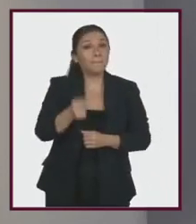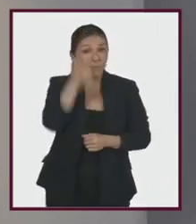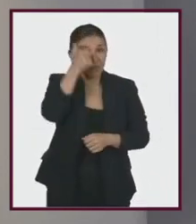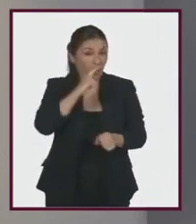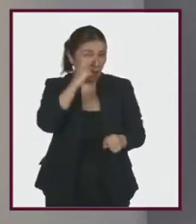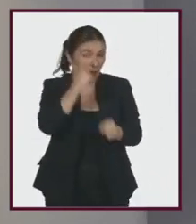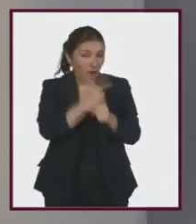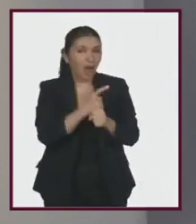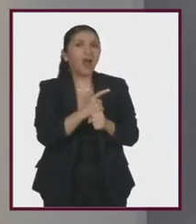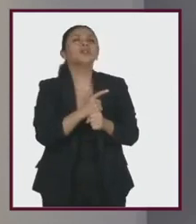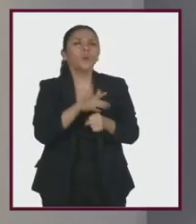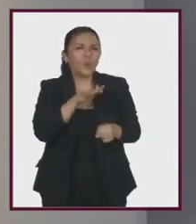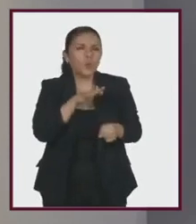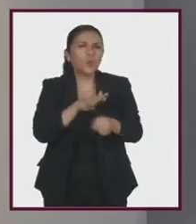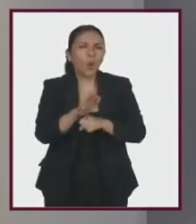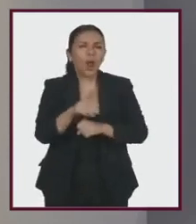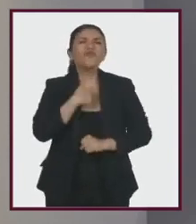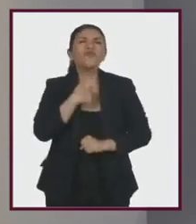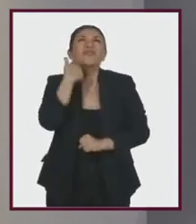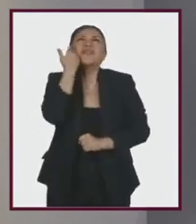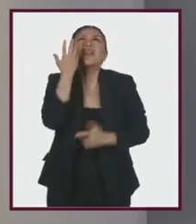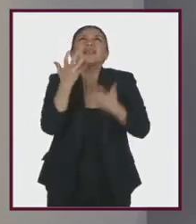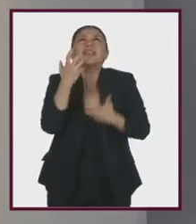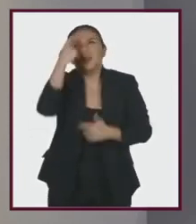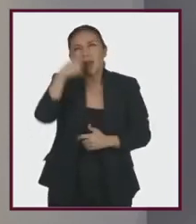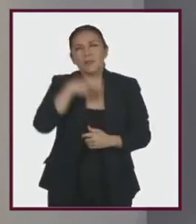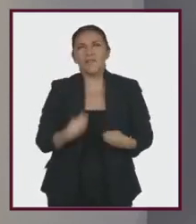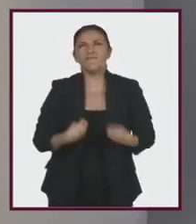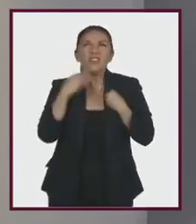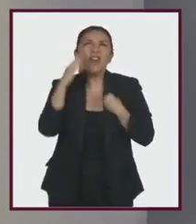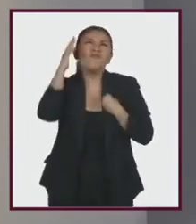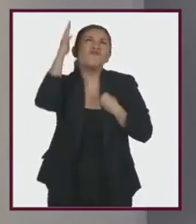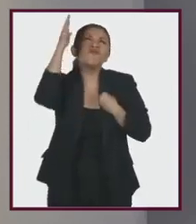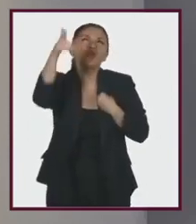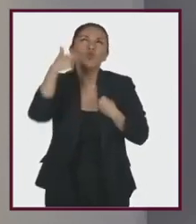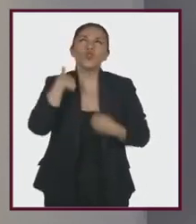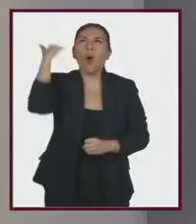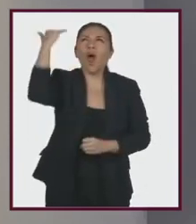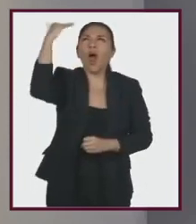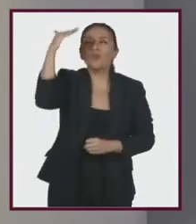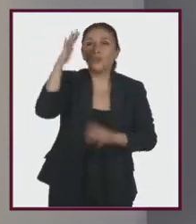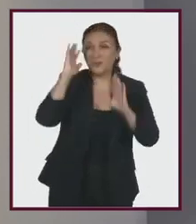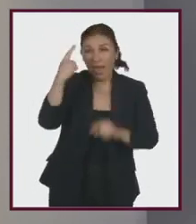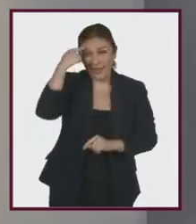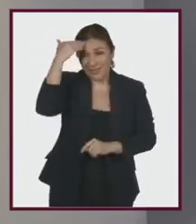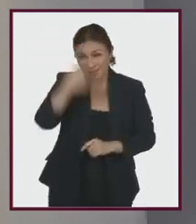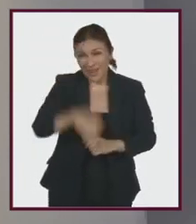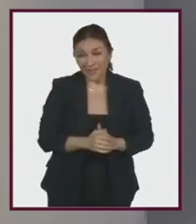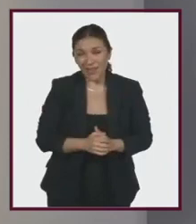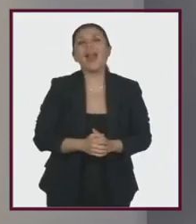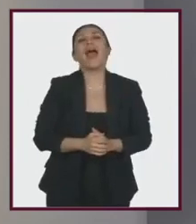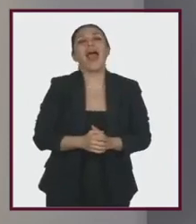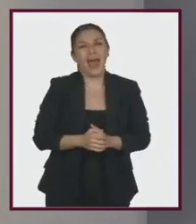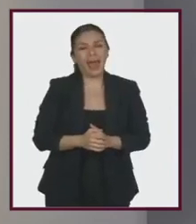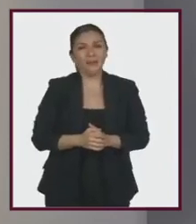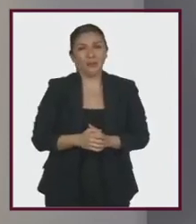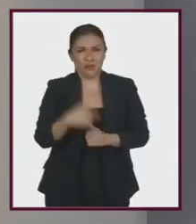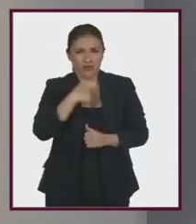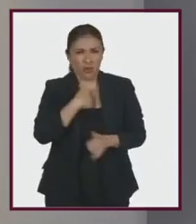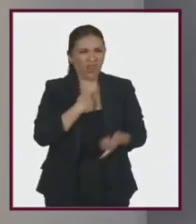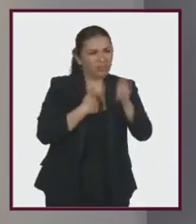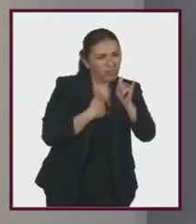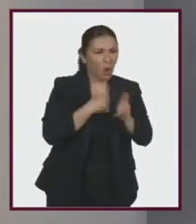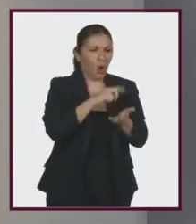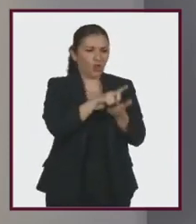identificando qué es lo que tú quieres hacer, qué tipo de adulto quieres ser, esto que estás haciendo te acerca o